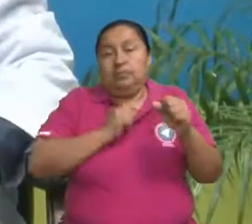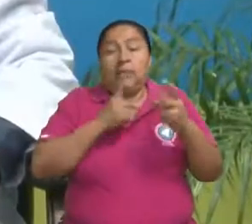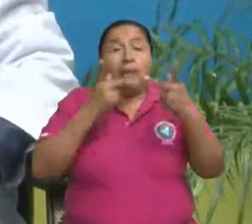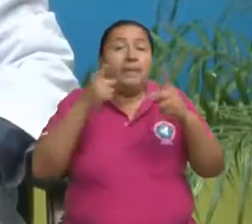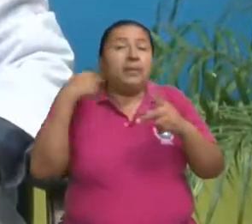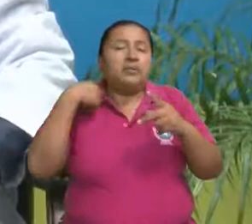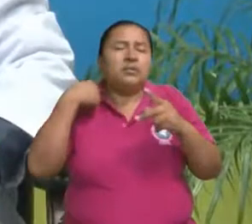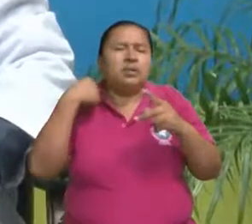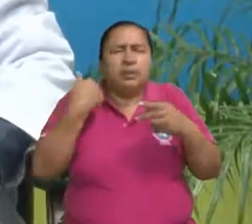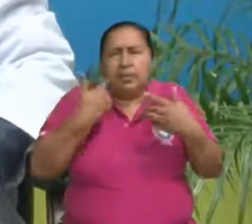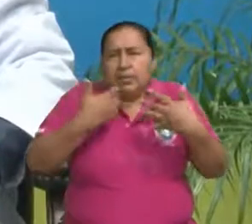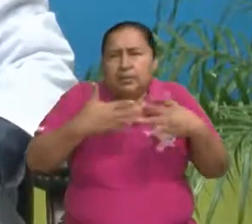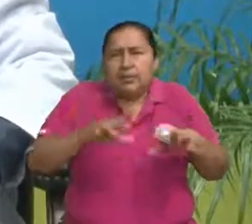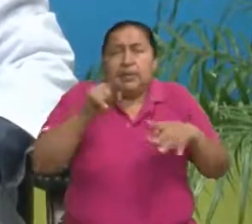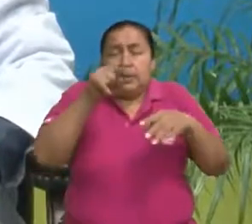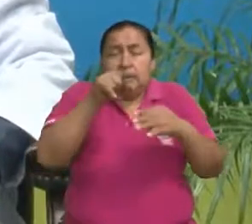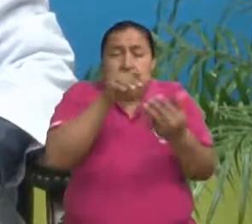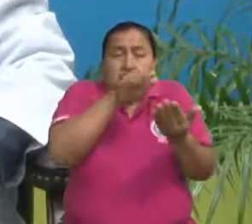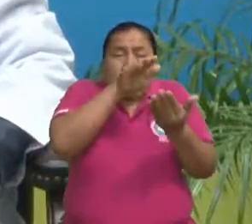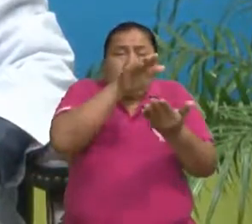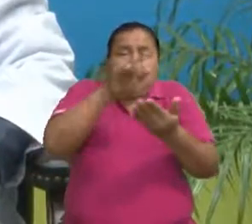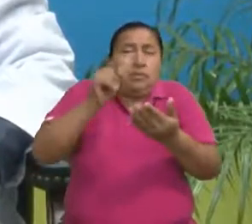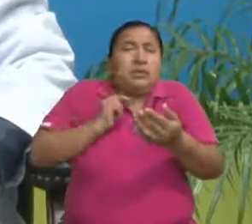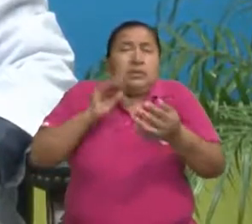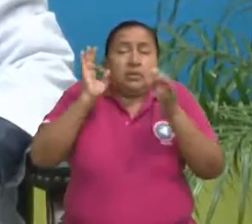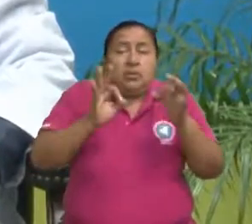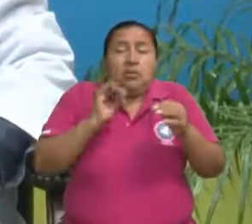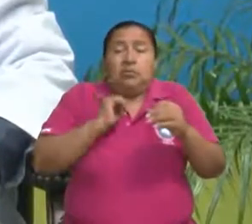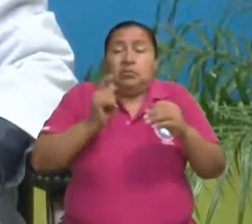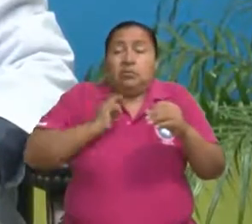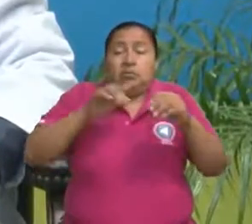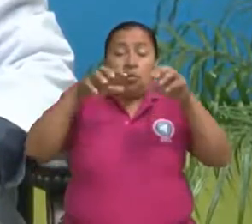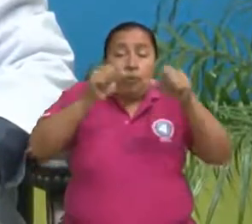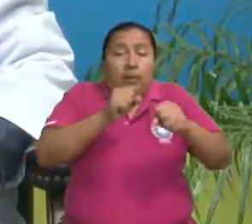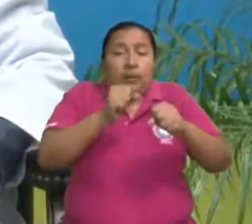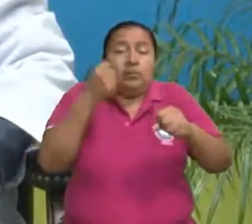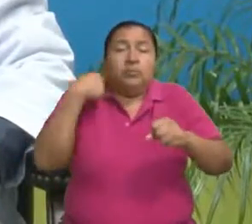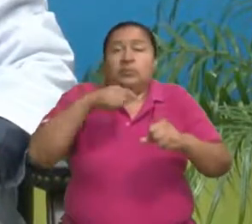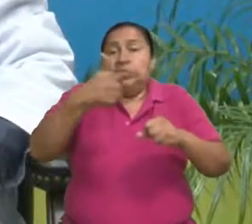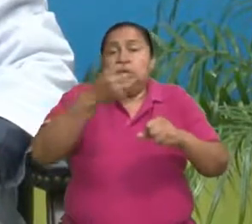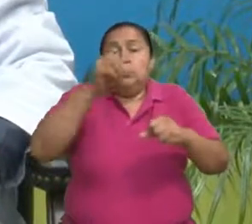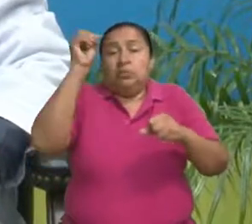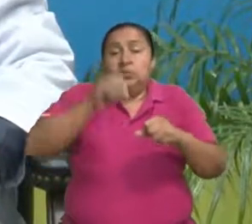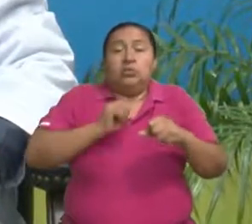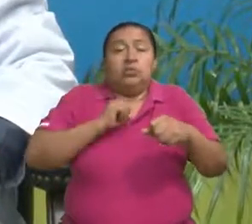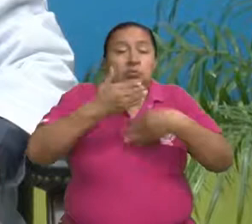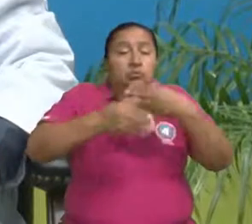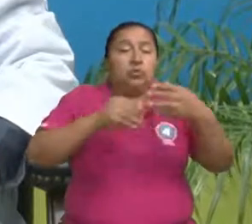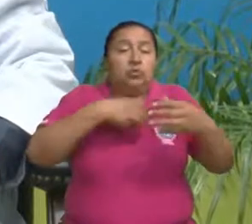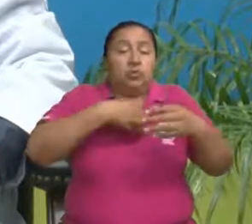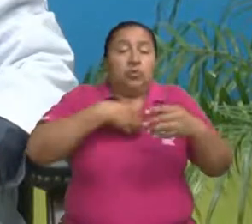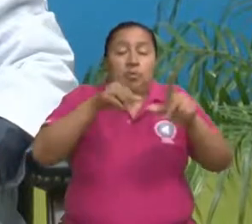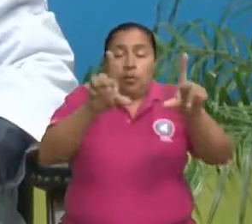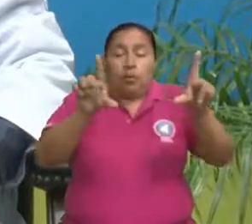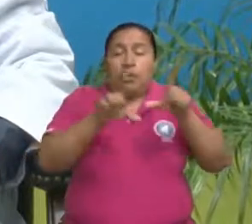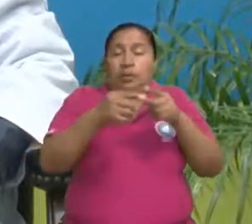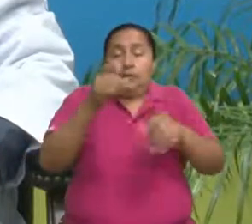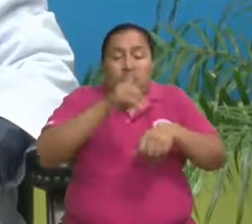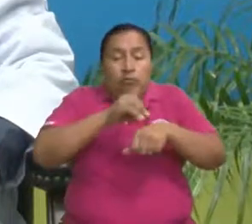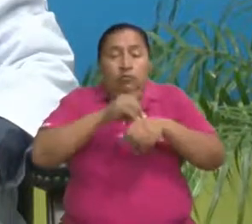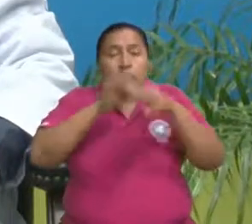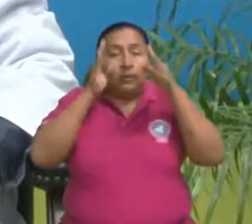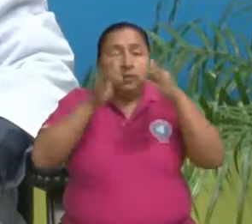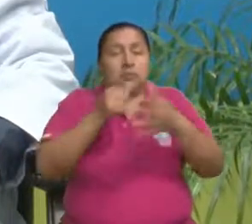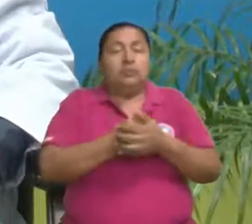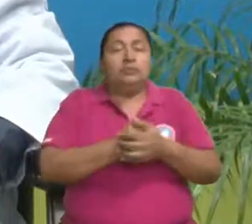generalmente ese bloque prácticamente ocupa un 70% de nuestra consulta. Ahora,